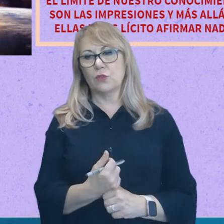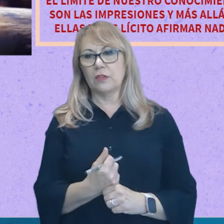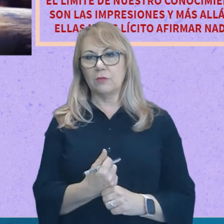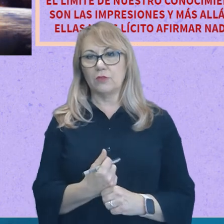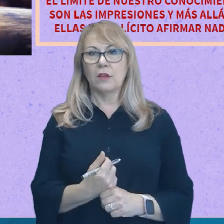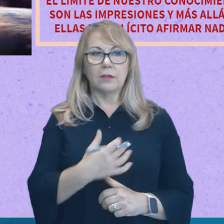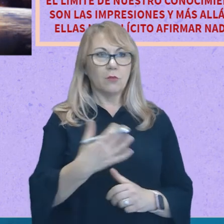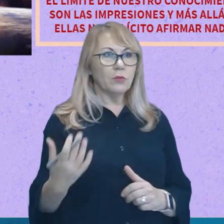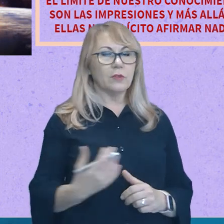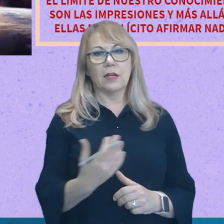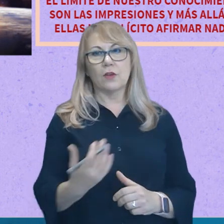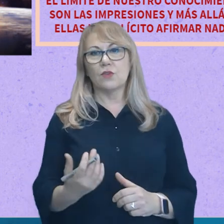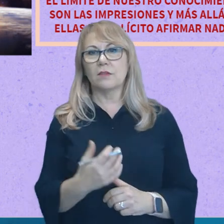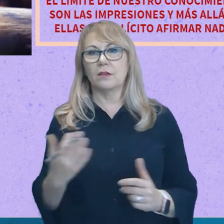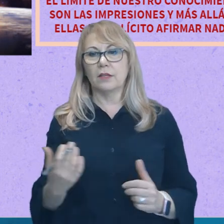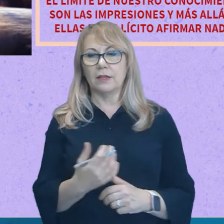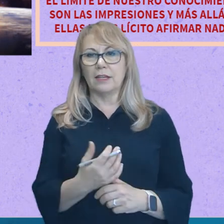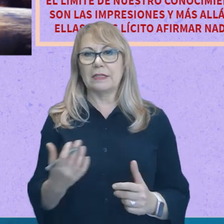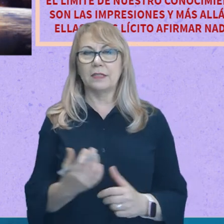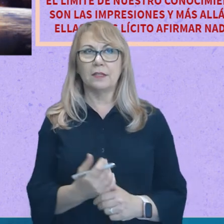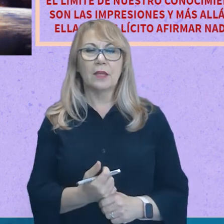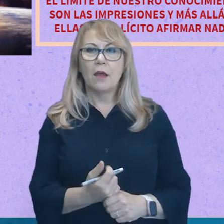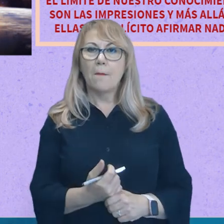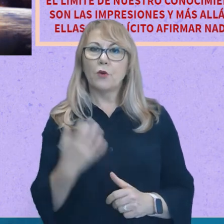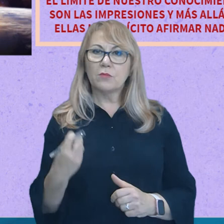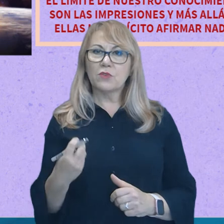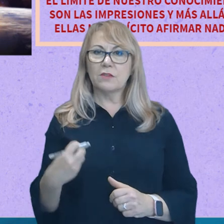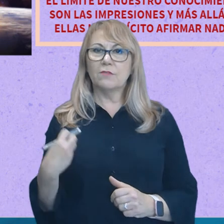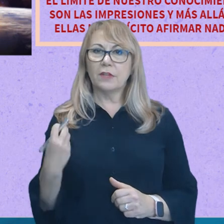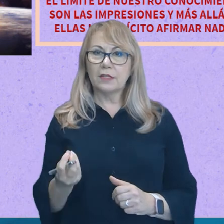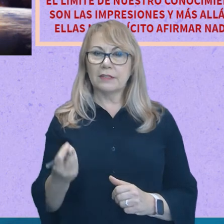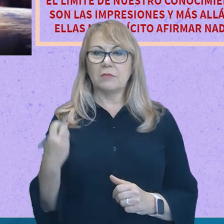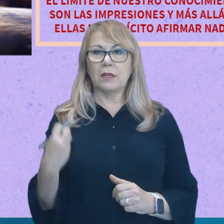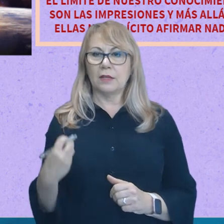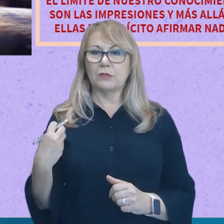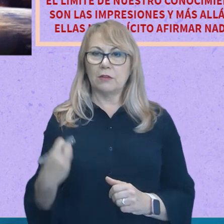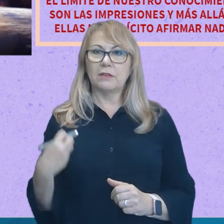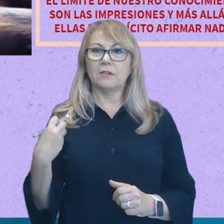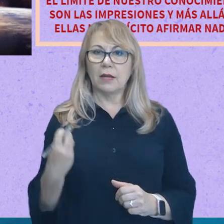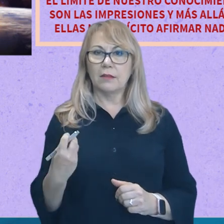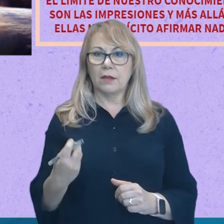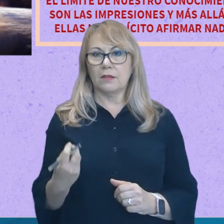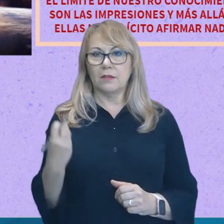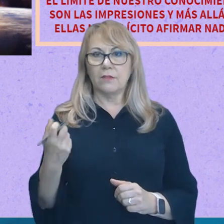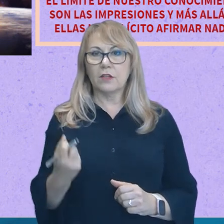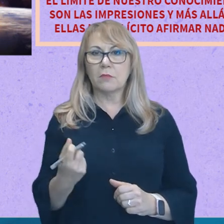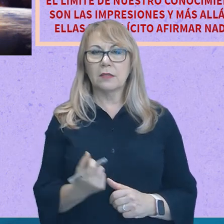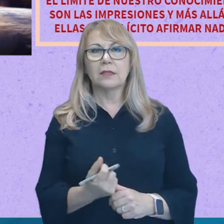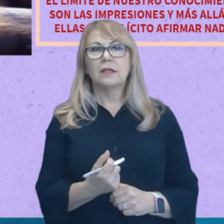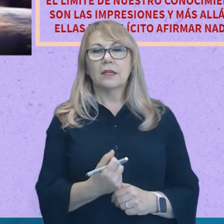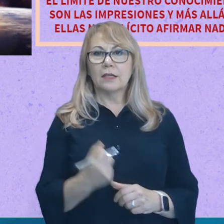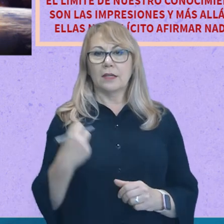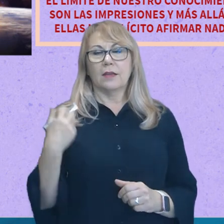que nosotros tenemos del mundo, de las cosas, de la materia, podemos inferir de manera totalmente válida y